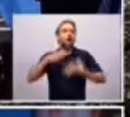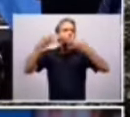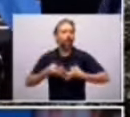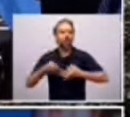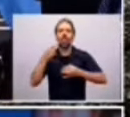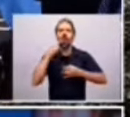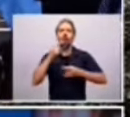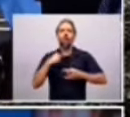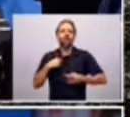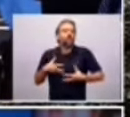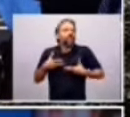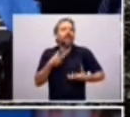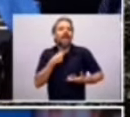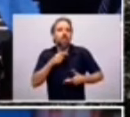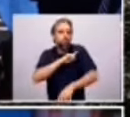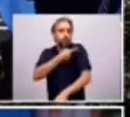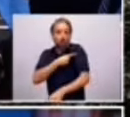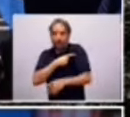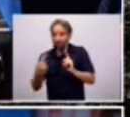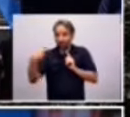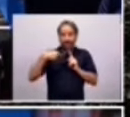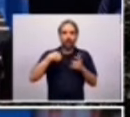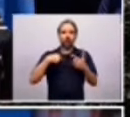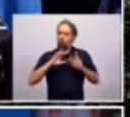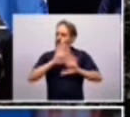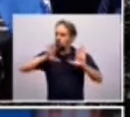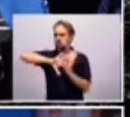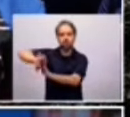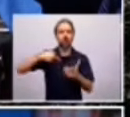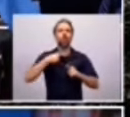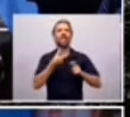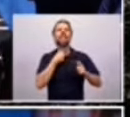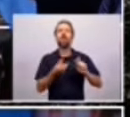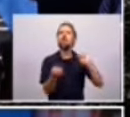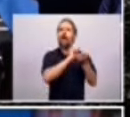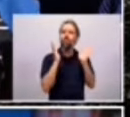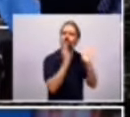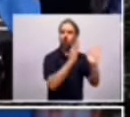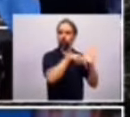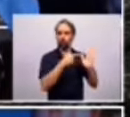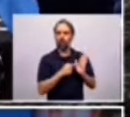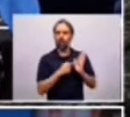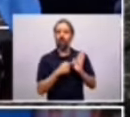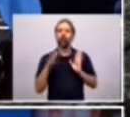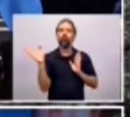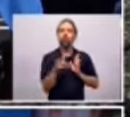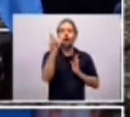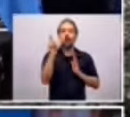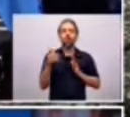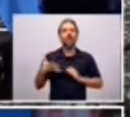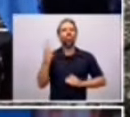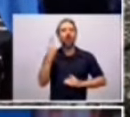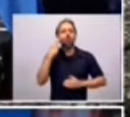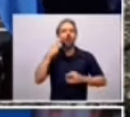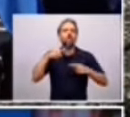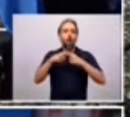Aunque me mirás. No, me incluyo, pero no estoy calificando lo intelectual. Sí. Digo, dábamos como